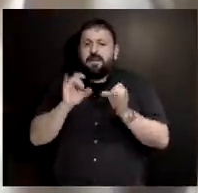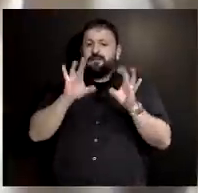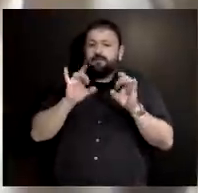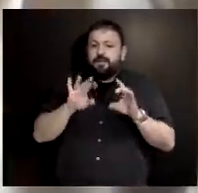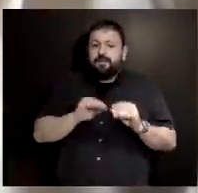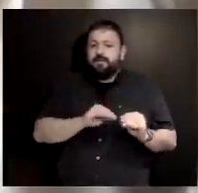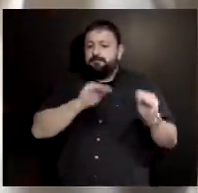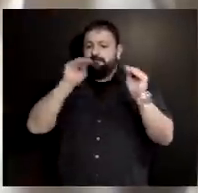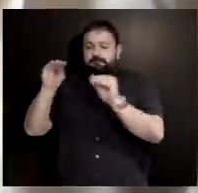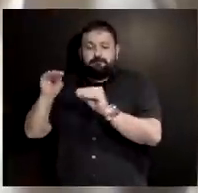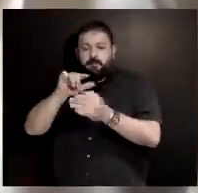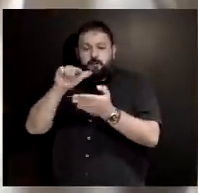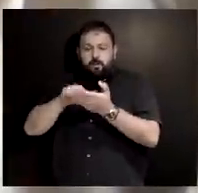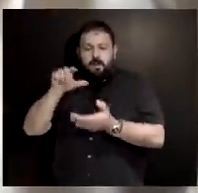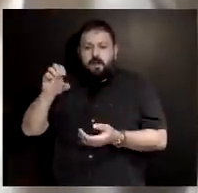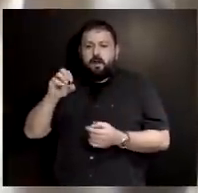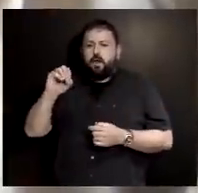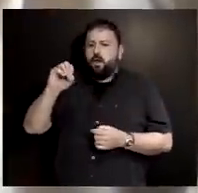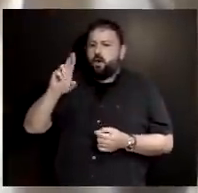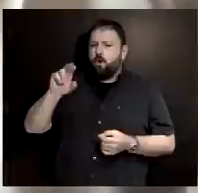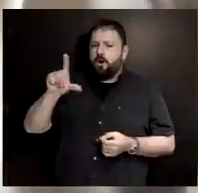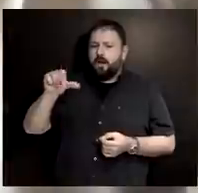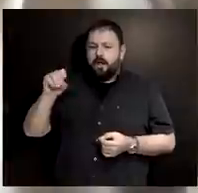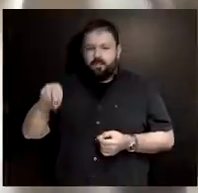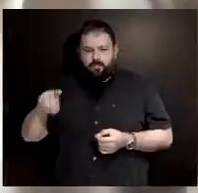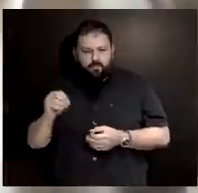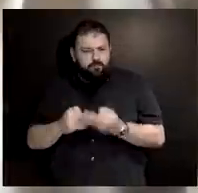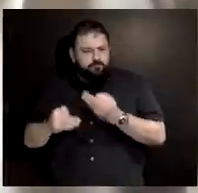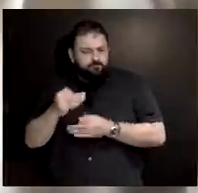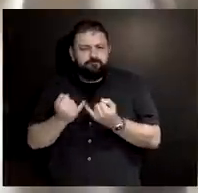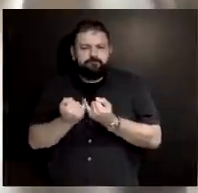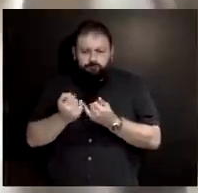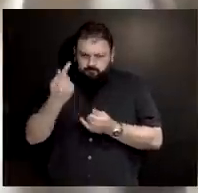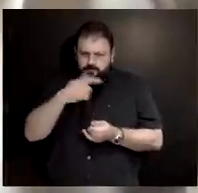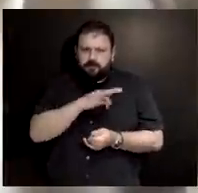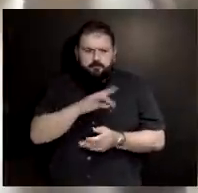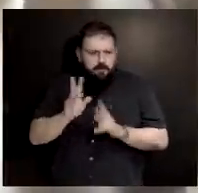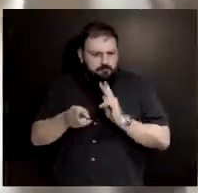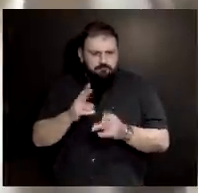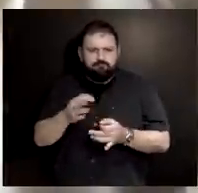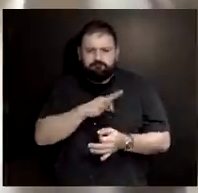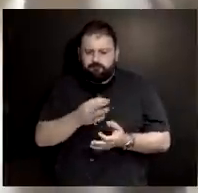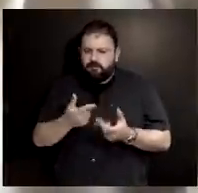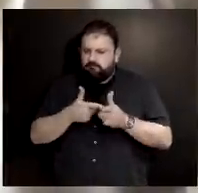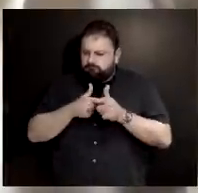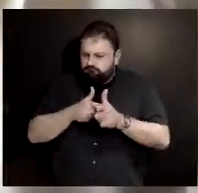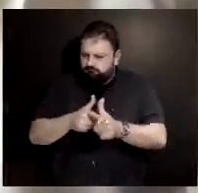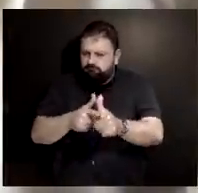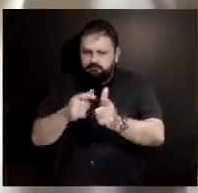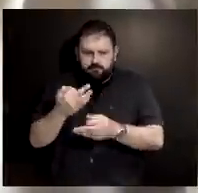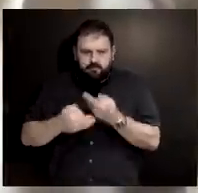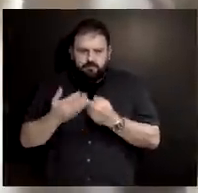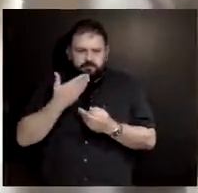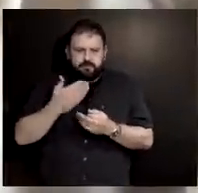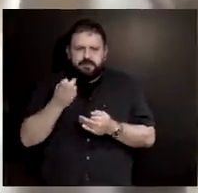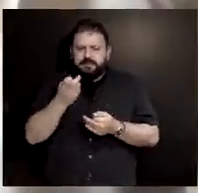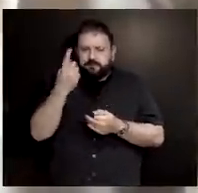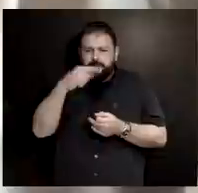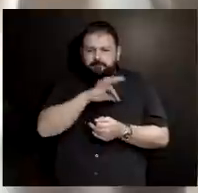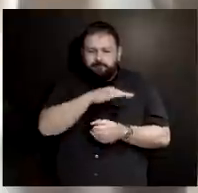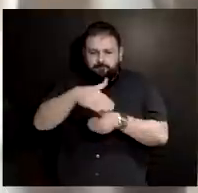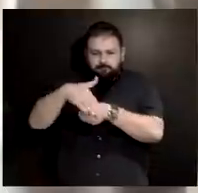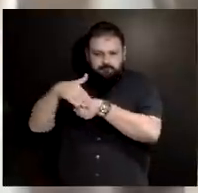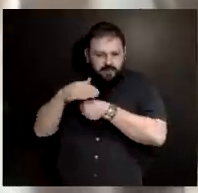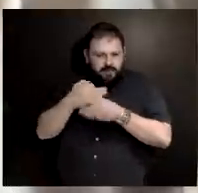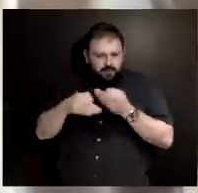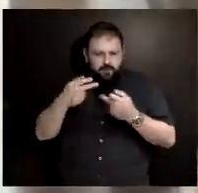en Orlando. Hasta ahora ya tenemos las confirmaciones de que todo esto se puede llevar a cabo. Más quería detallar eso para la gente de Estados